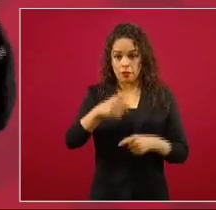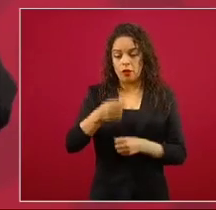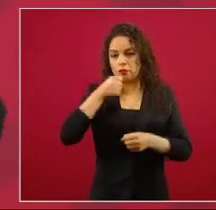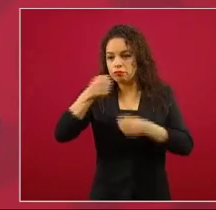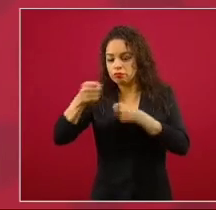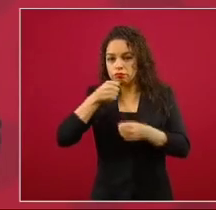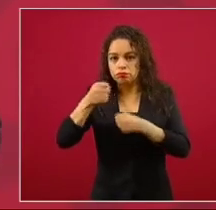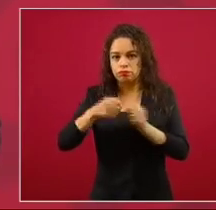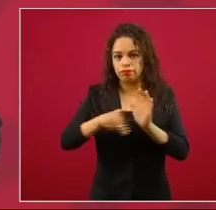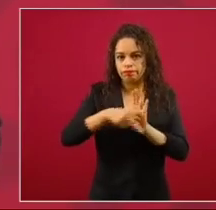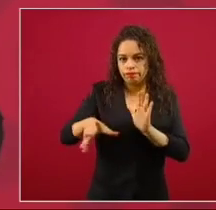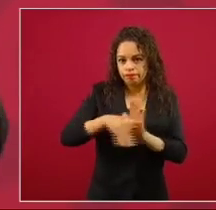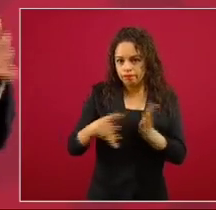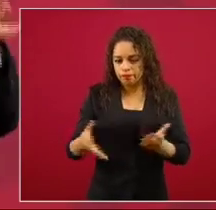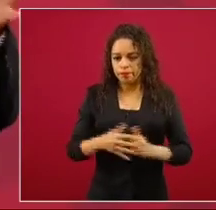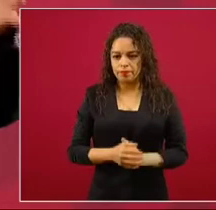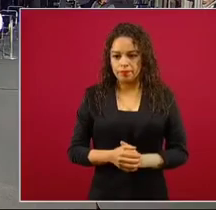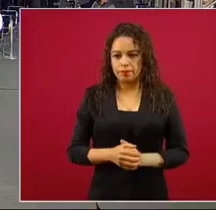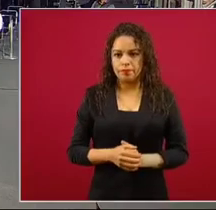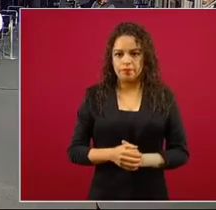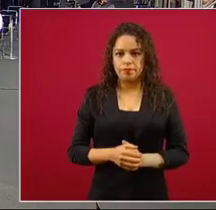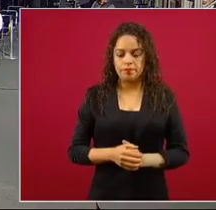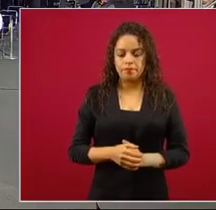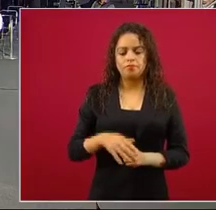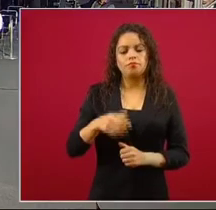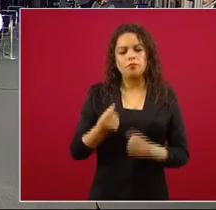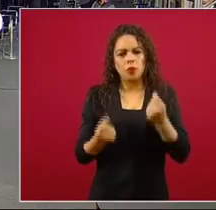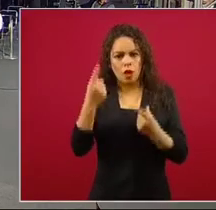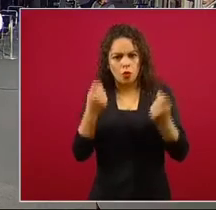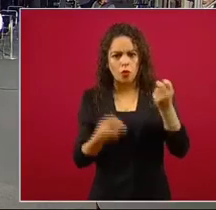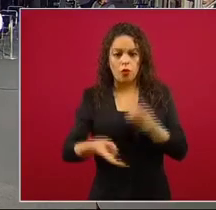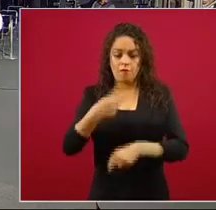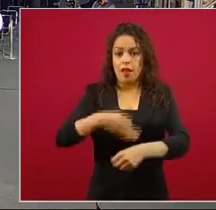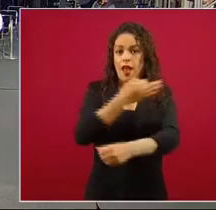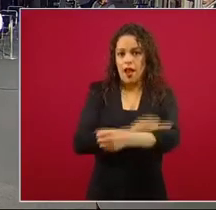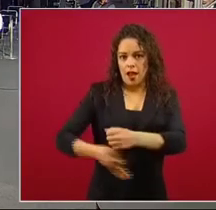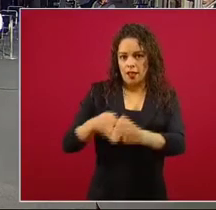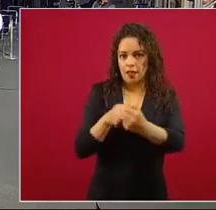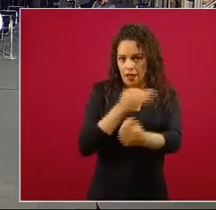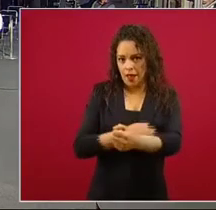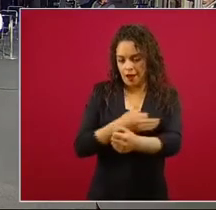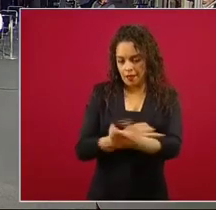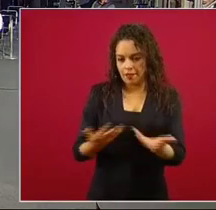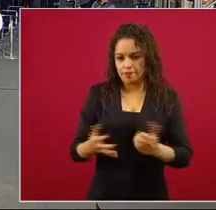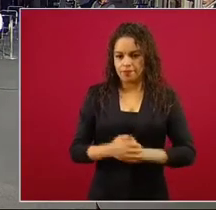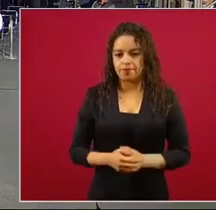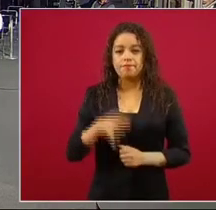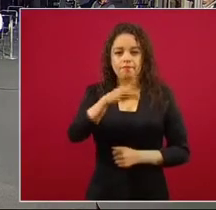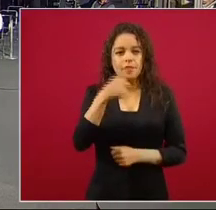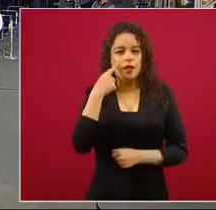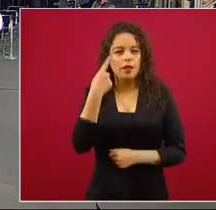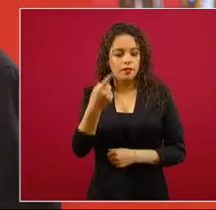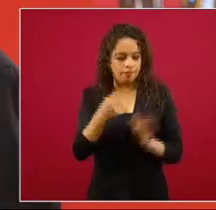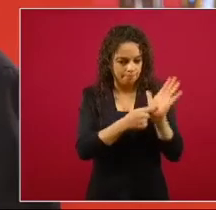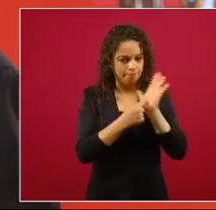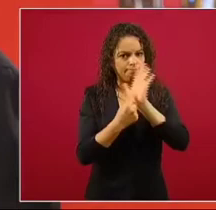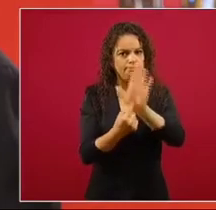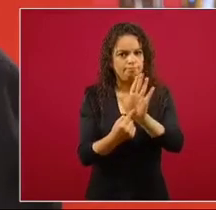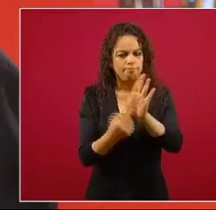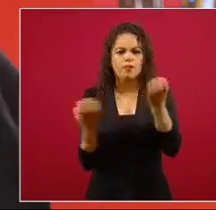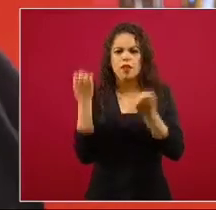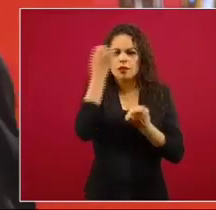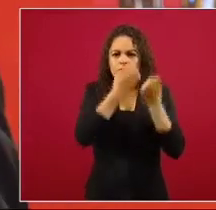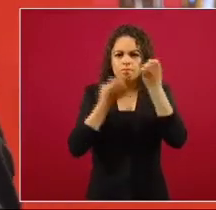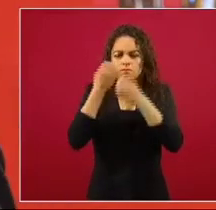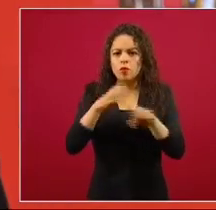comunicadores, de quienes acuden en la tarde. Con este se lo voy a ilustrar para que vea cómo funcionan los estudios de casos